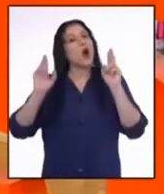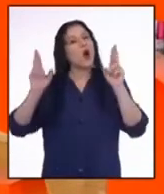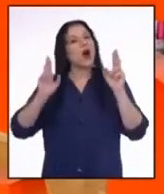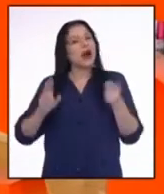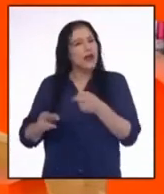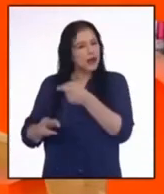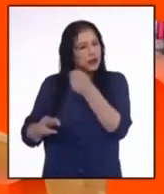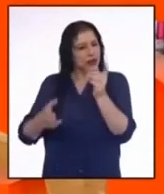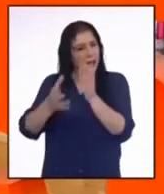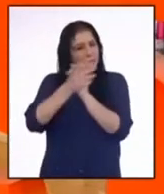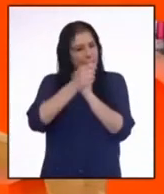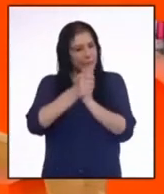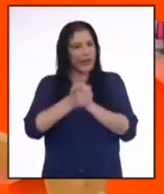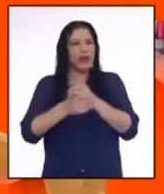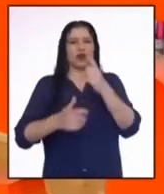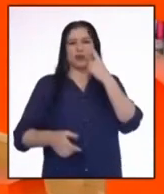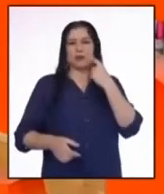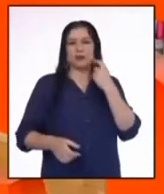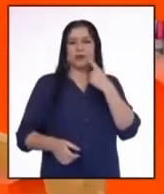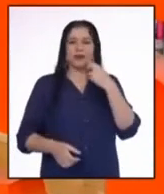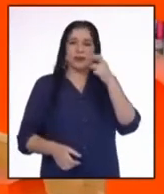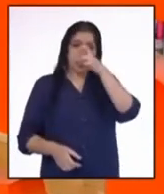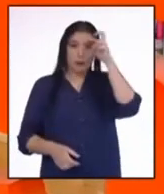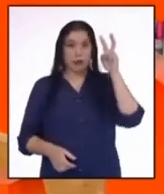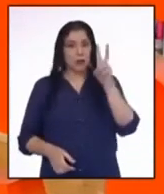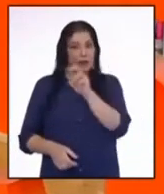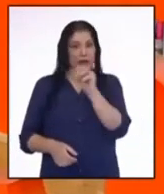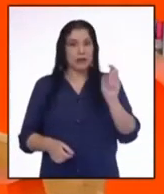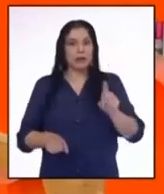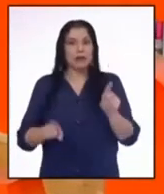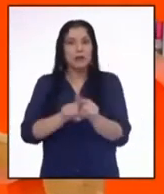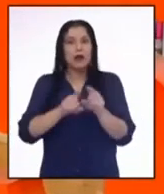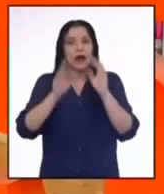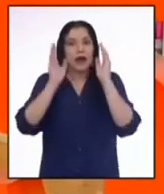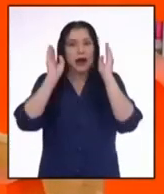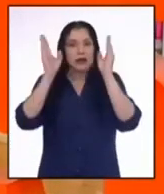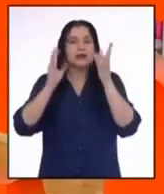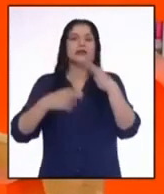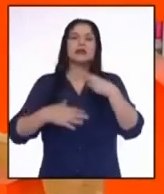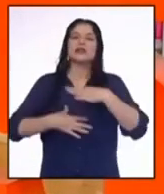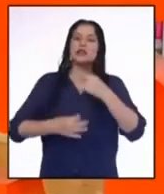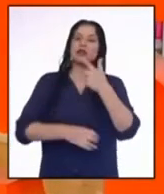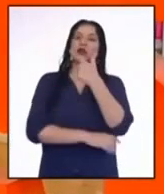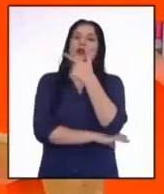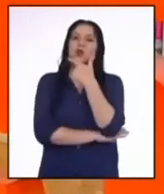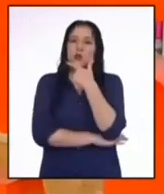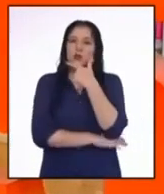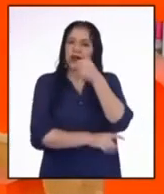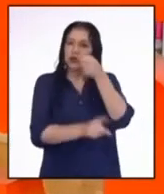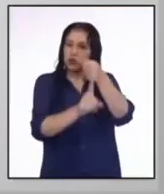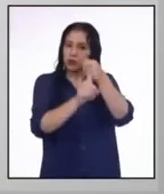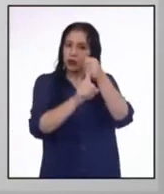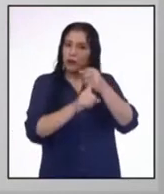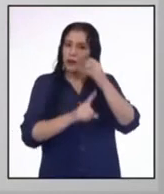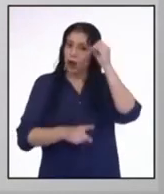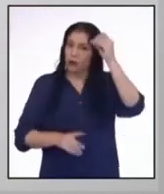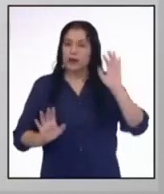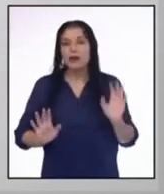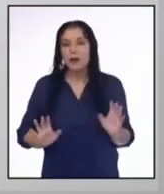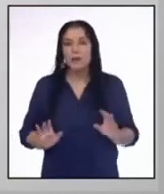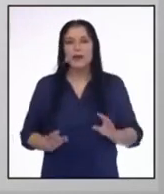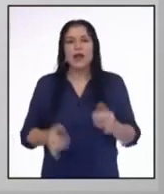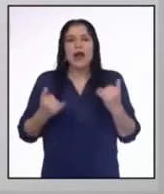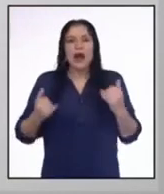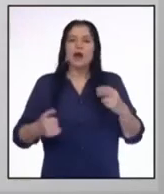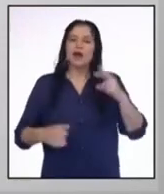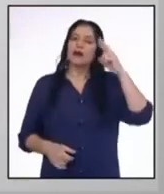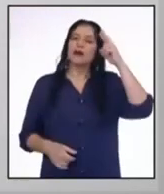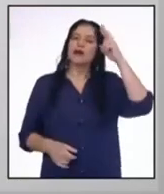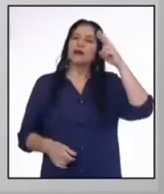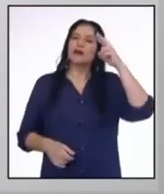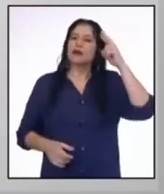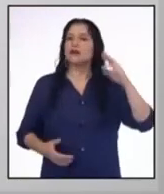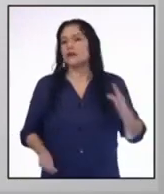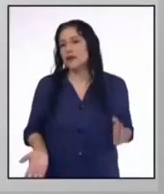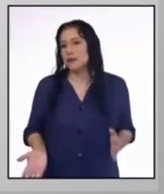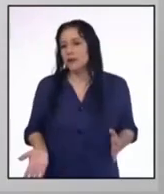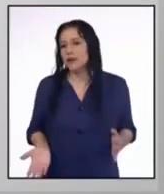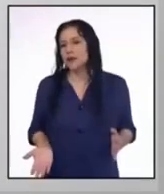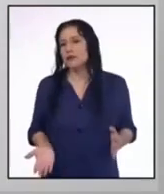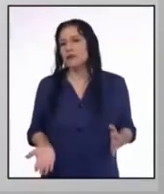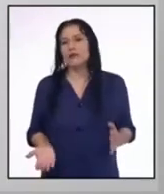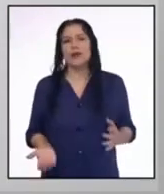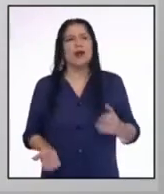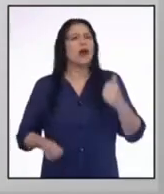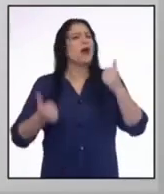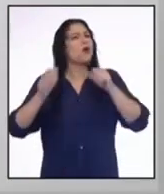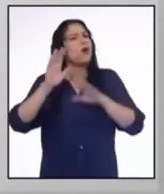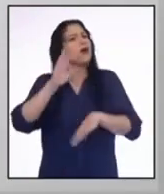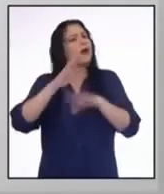nuestras amigas y amigos de la Promo 2020 hayan puesto atención e interés para construir sus opiniones. Ahora reflexionemos. ¿Qué